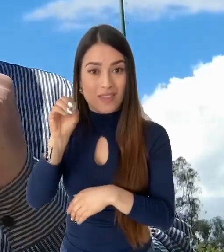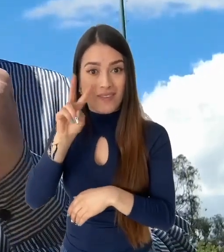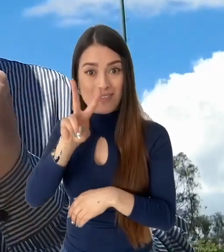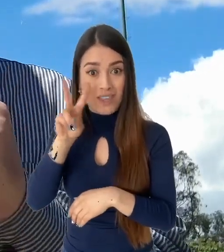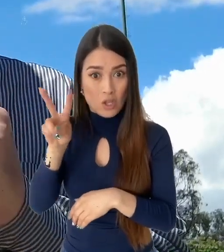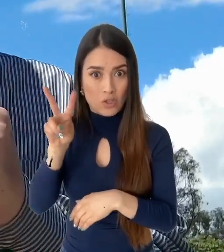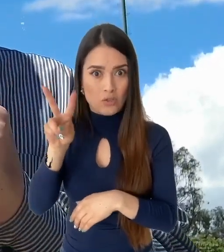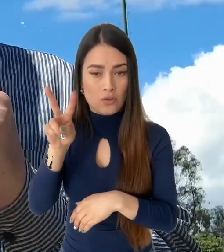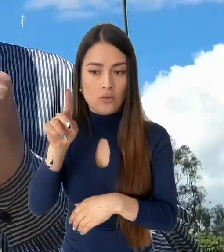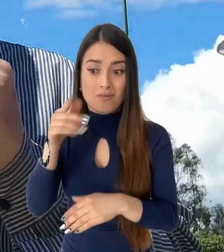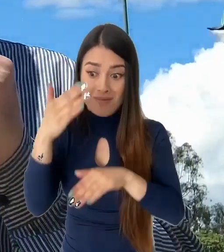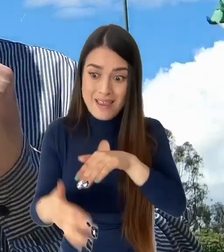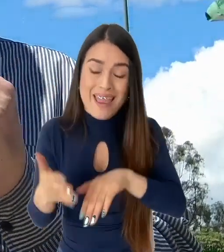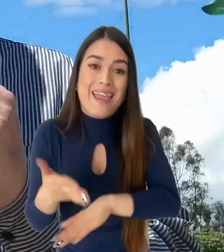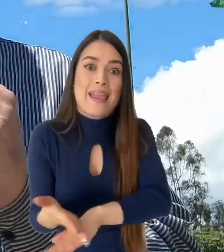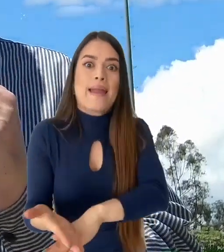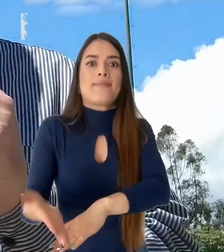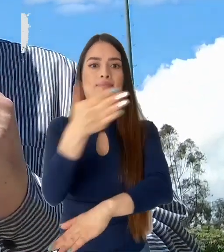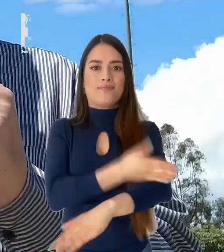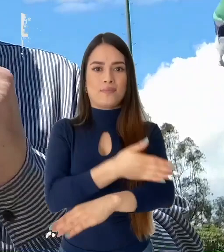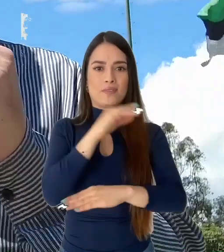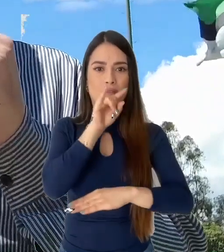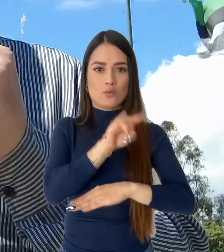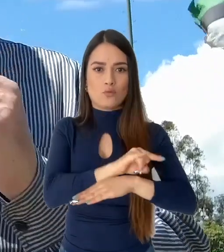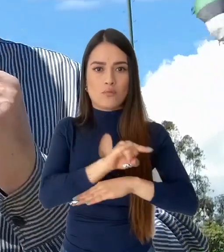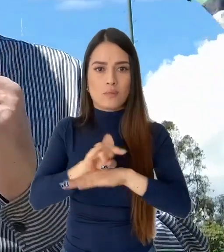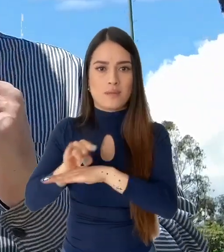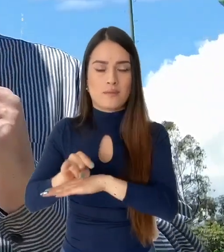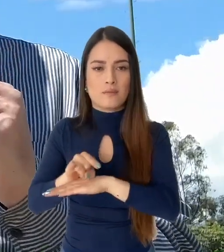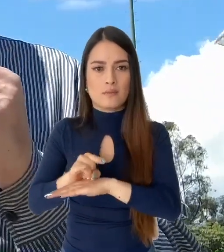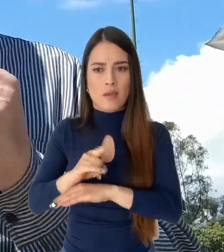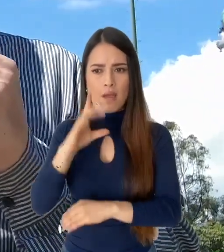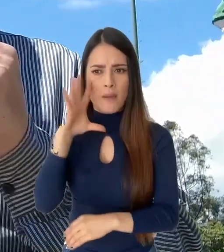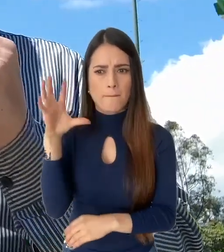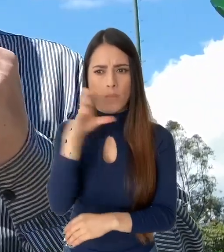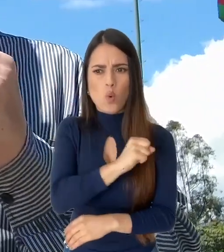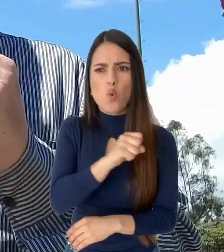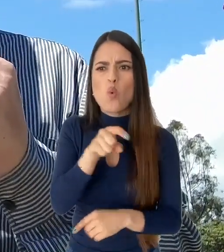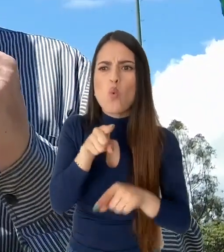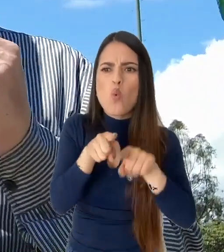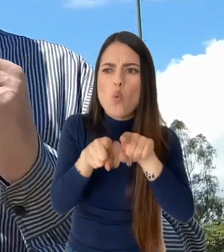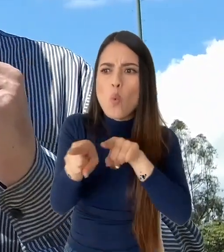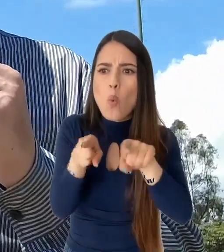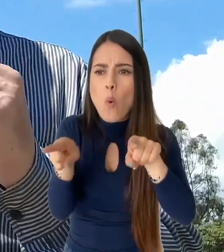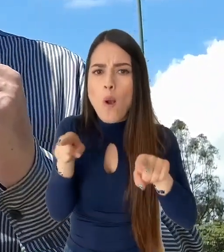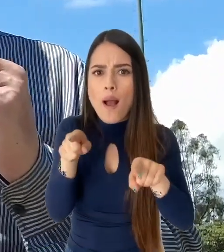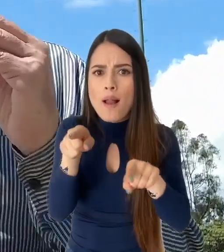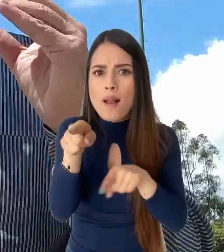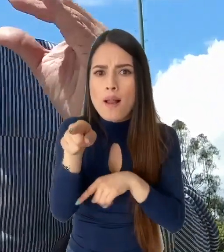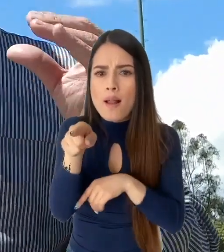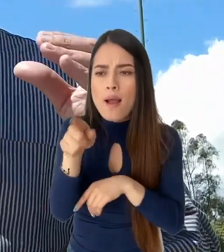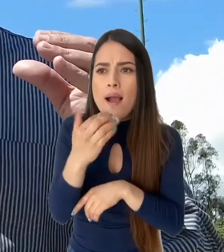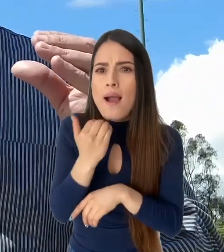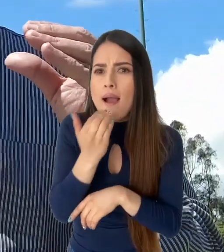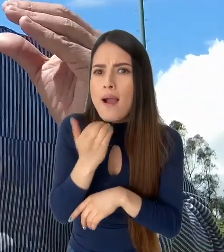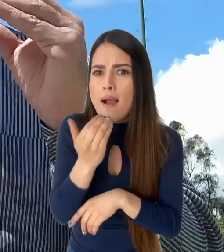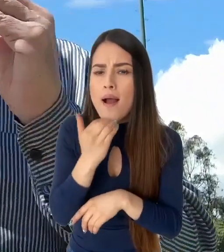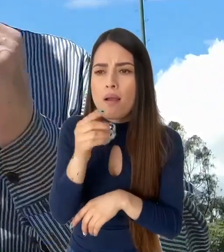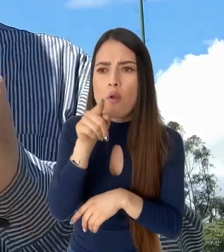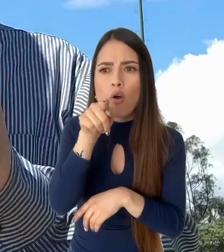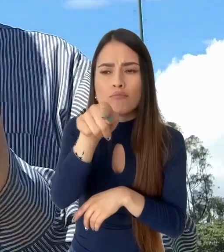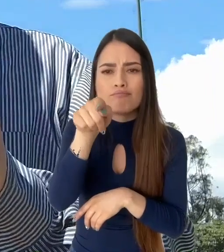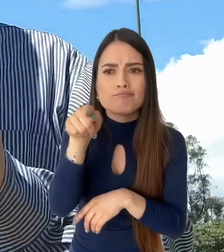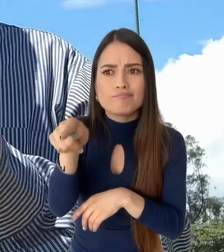del 2022 la superintendencia de forma anticipada puedo identificar quienes están